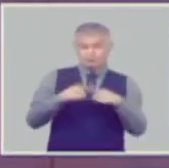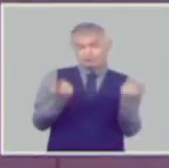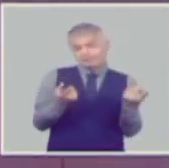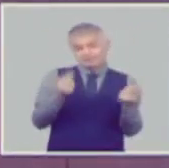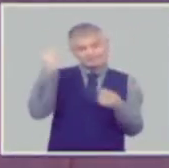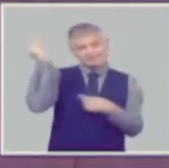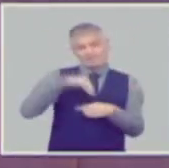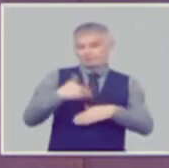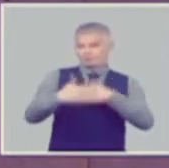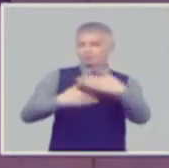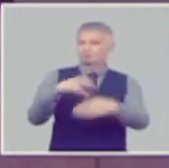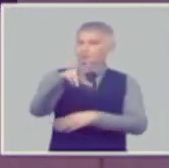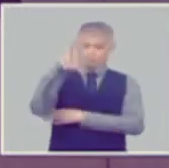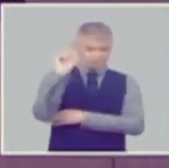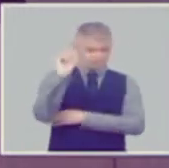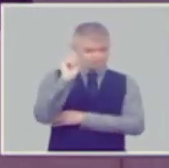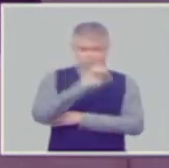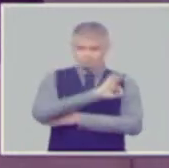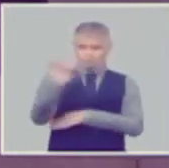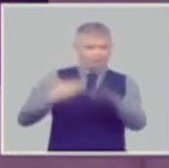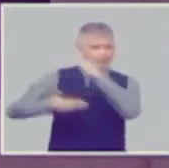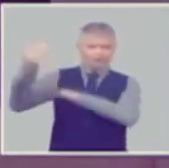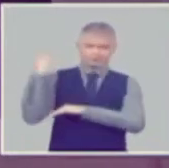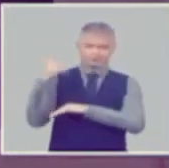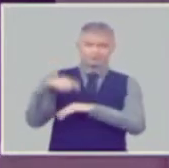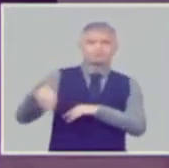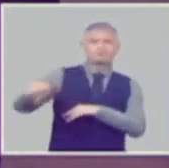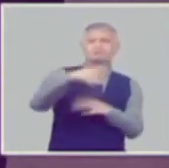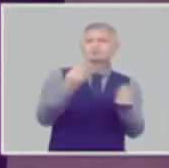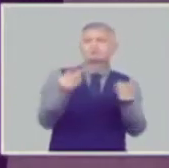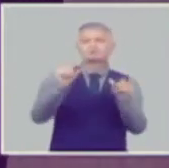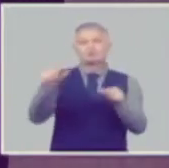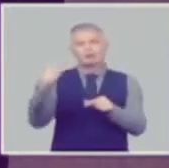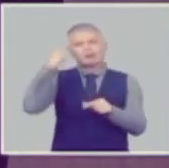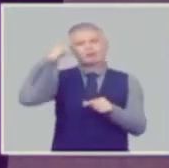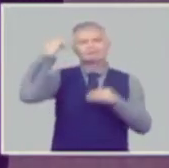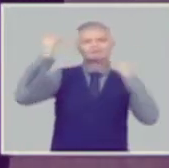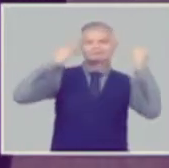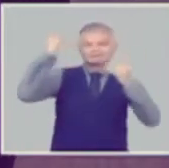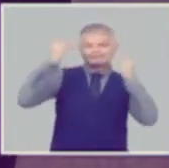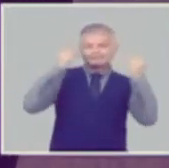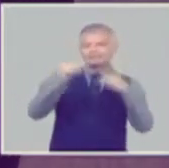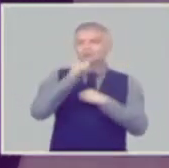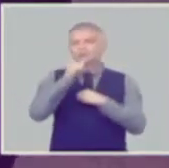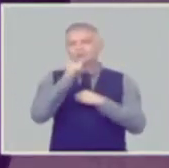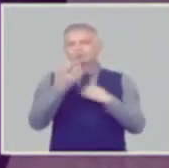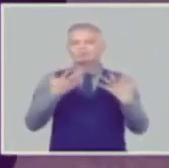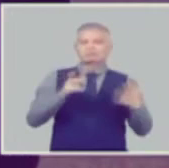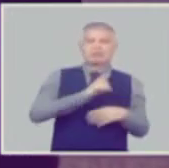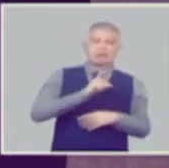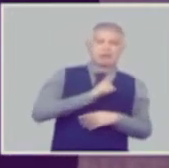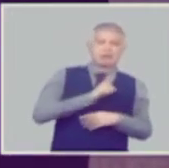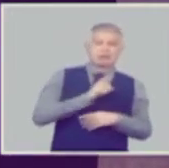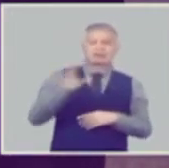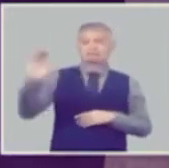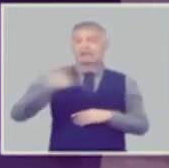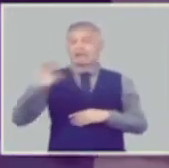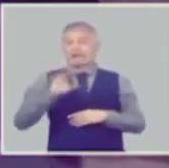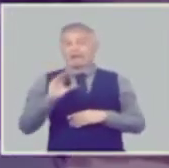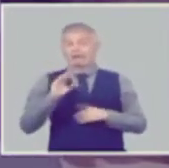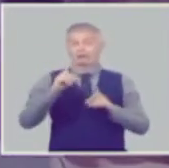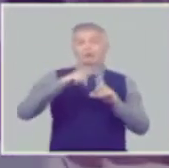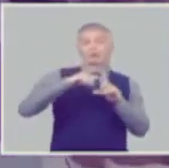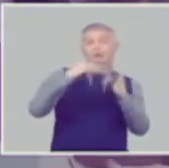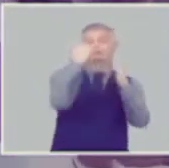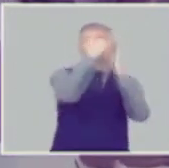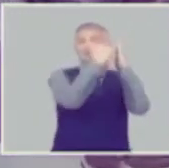proceso. Existen inquietudes con relación a los salarios y también, sobre todo, en cuanto a las tarifas eléctricas. Podríamos